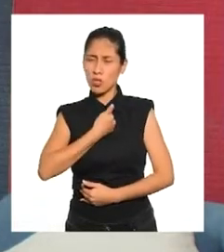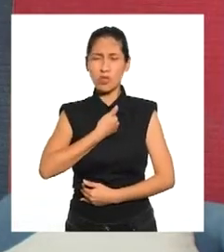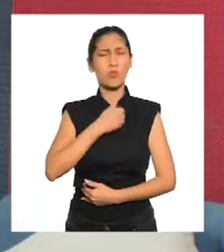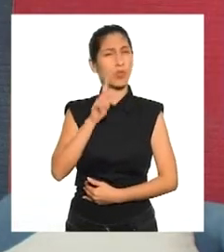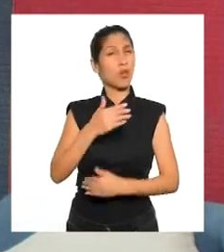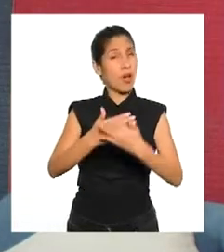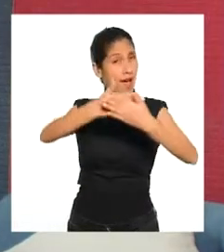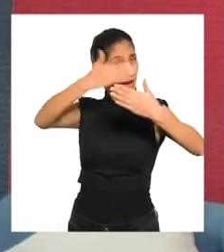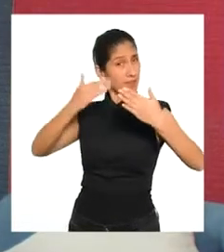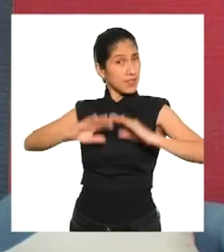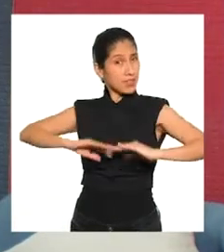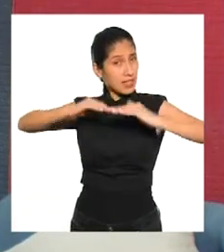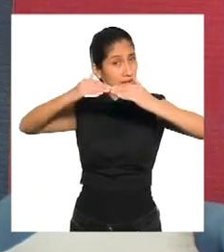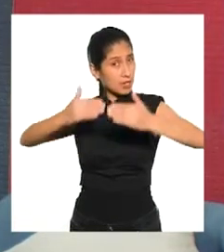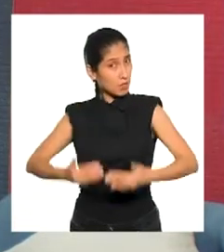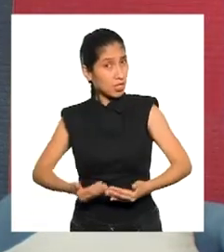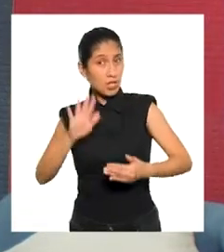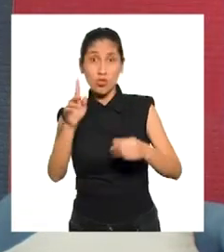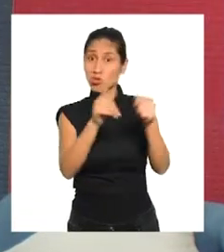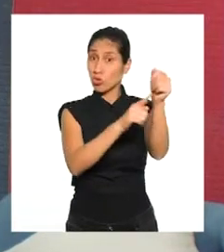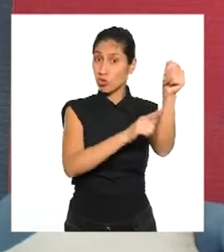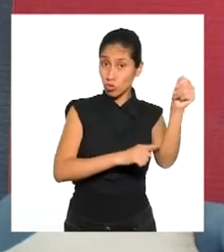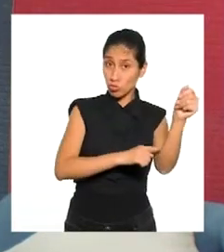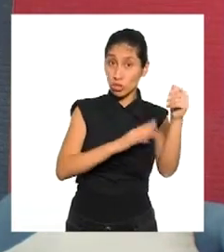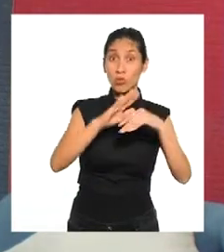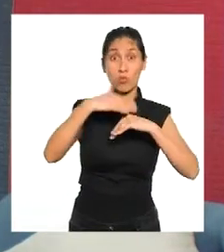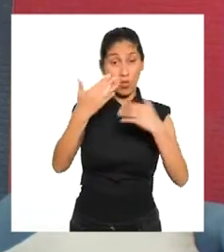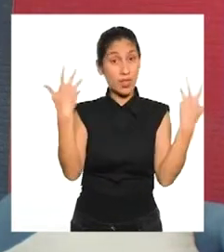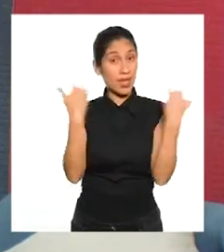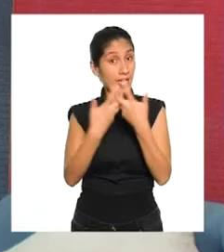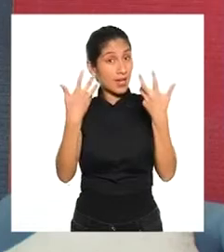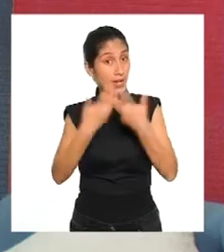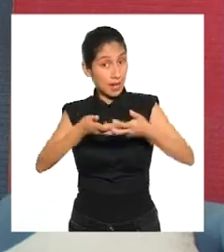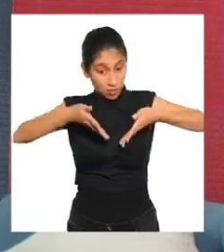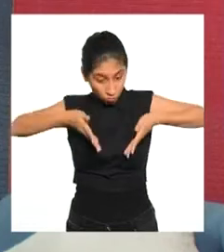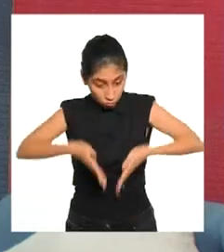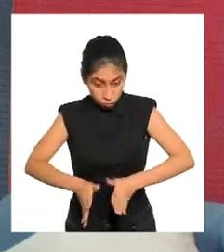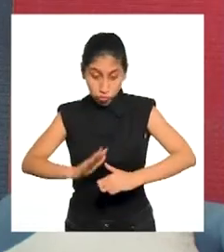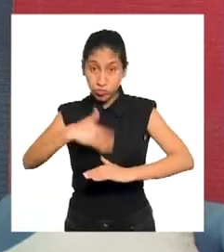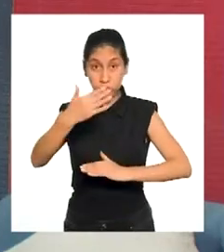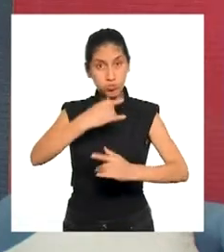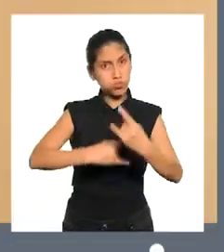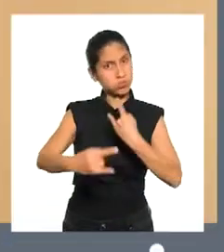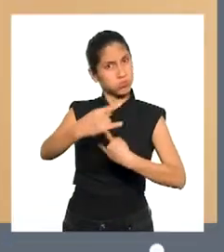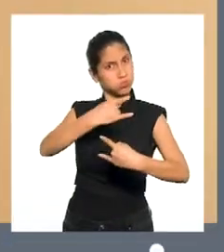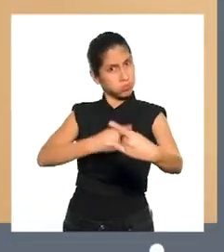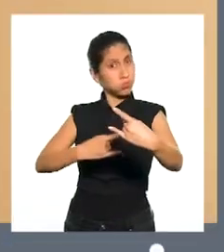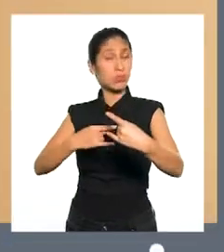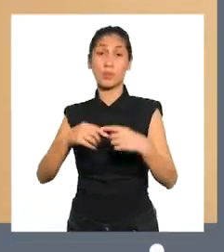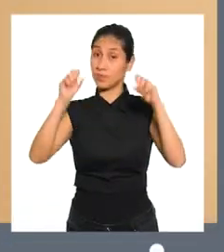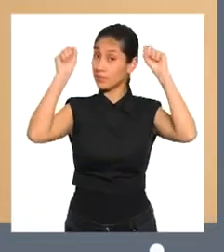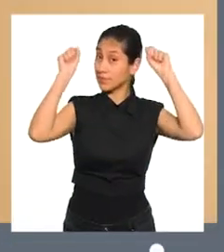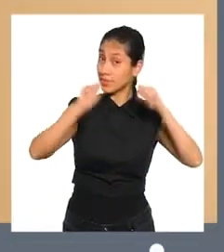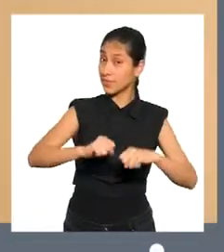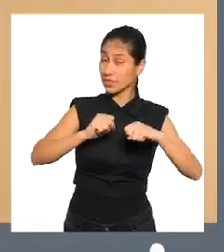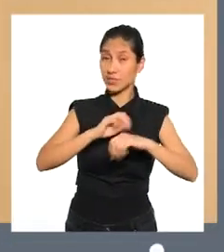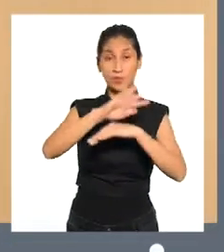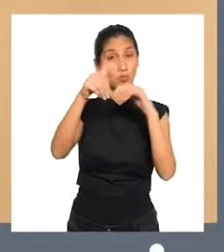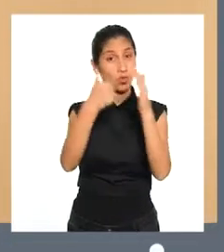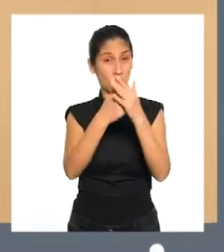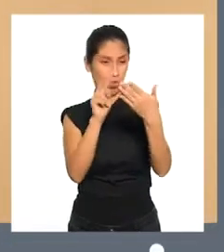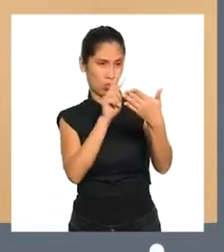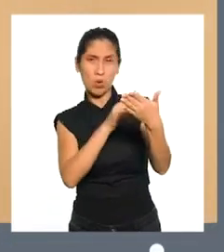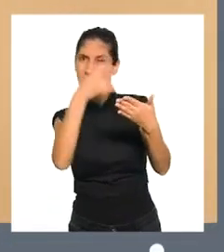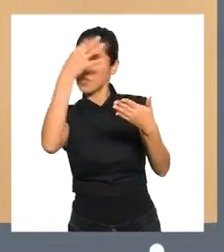salir embarazada, puede influenciar en la salud de su descendencia, tanto de sus hijas como de sus nietos. Claro que sí, todo eso